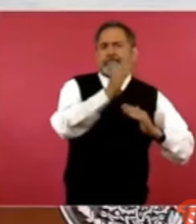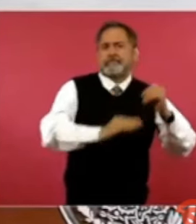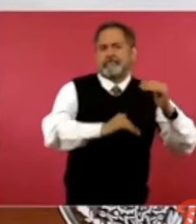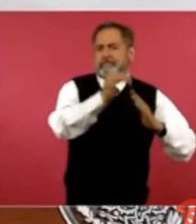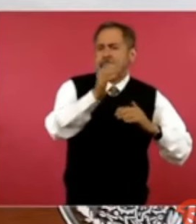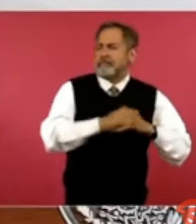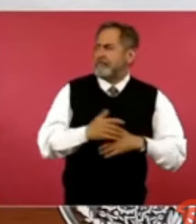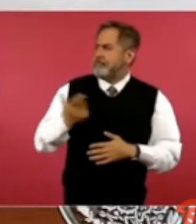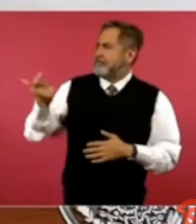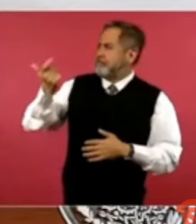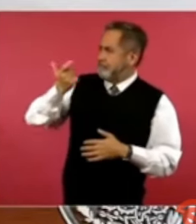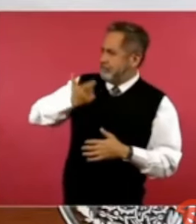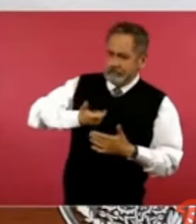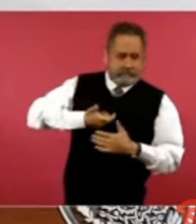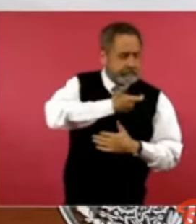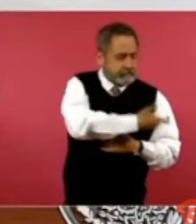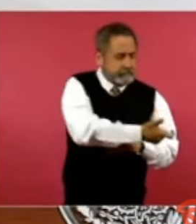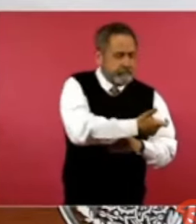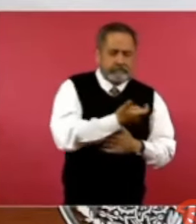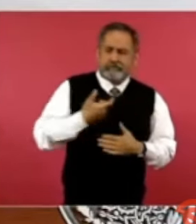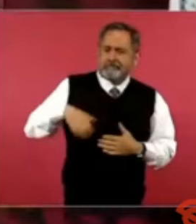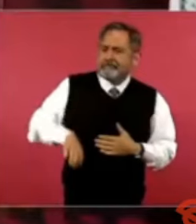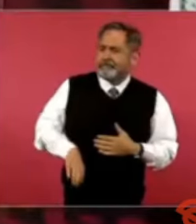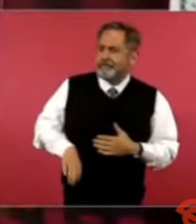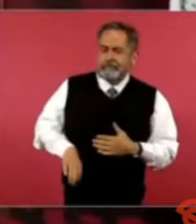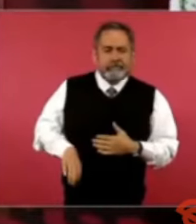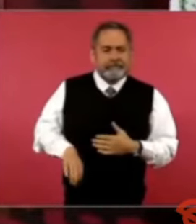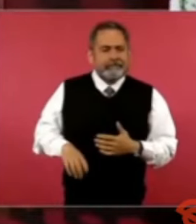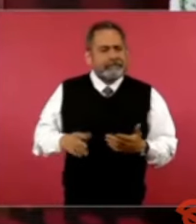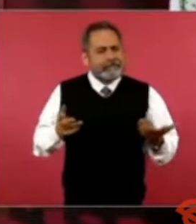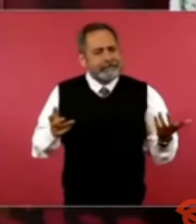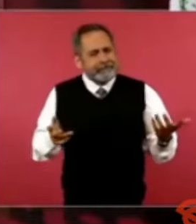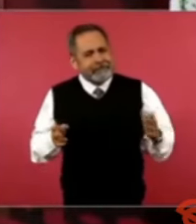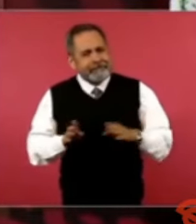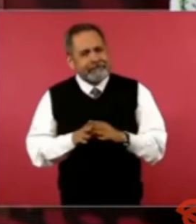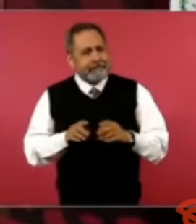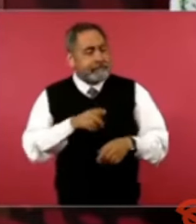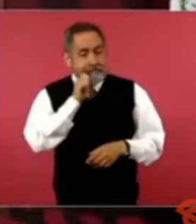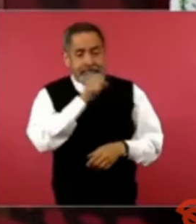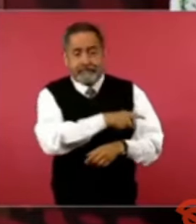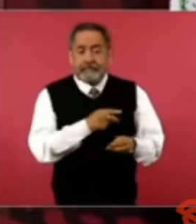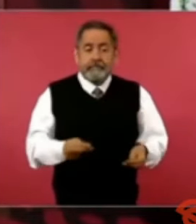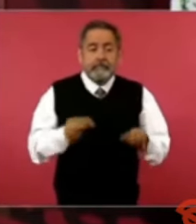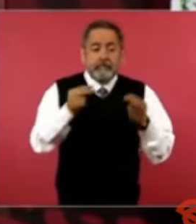constructoras y también aban a vender